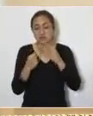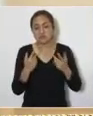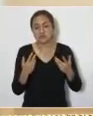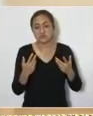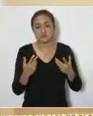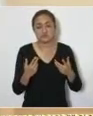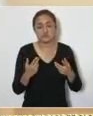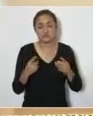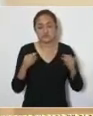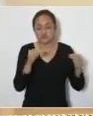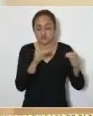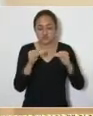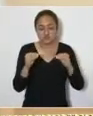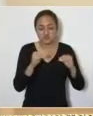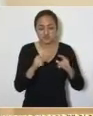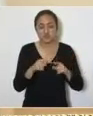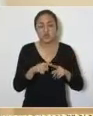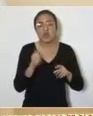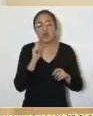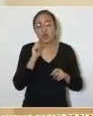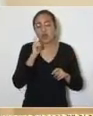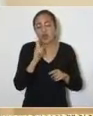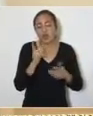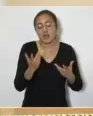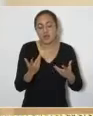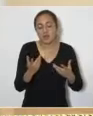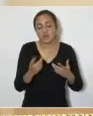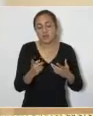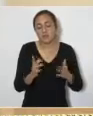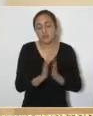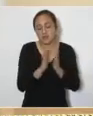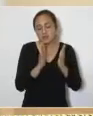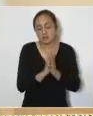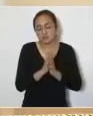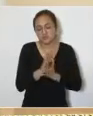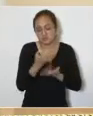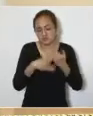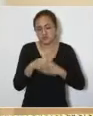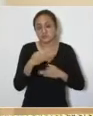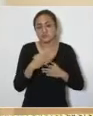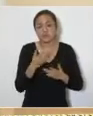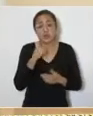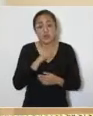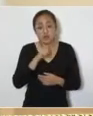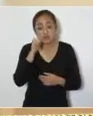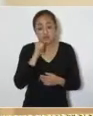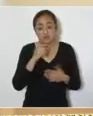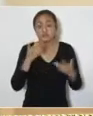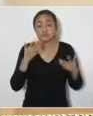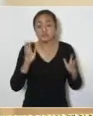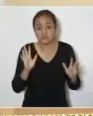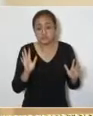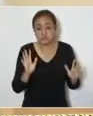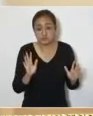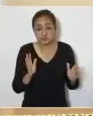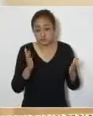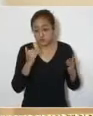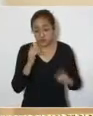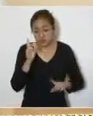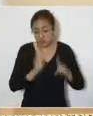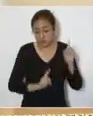debatir entre ellos posiciones políticas y lo de ayer fue fue un acto y sin duda